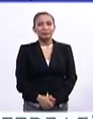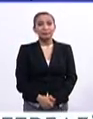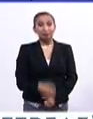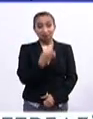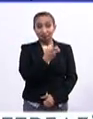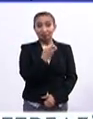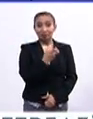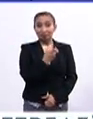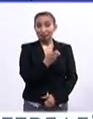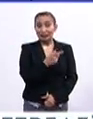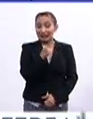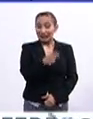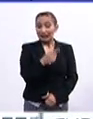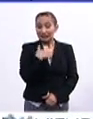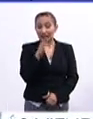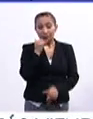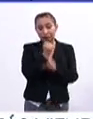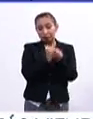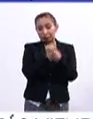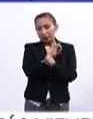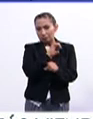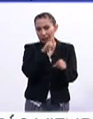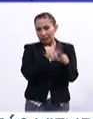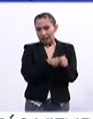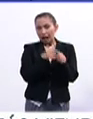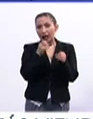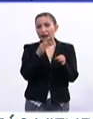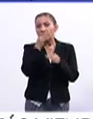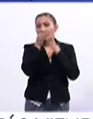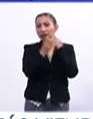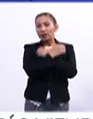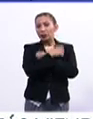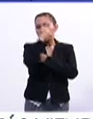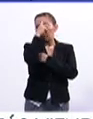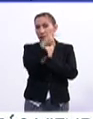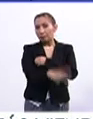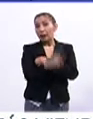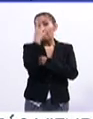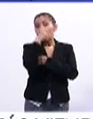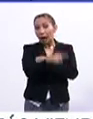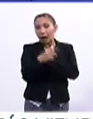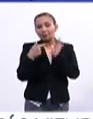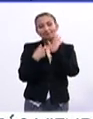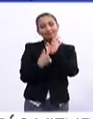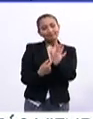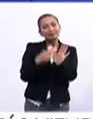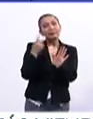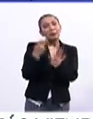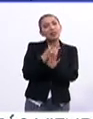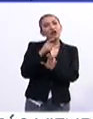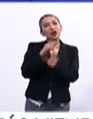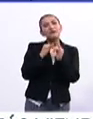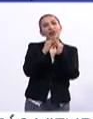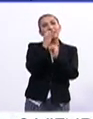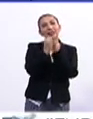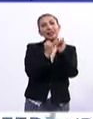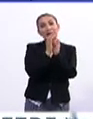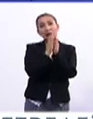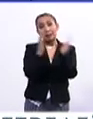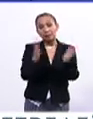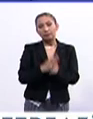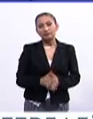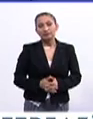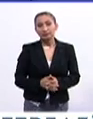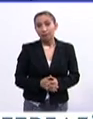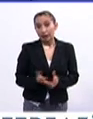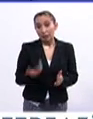Pues ahí está esta cobertura especial de la Agencia Informativa de Educación de México para precisamente todo lo que fue esta Feria Internacional del Libro. Así